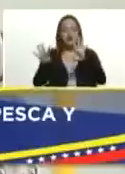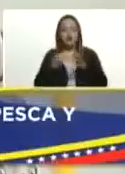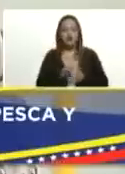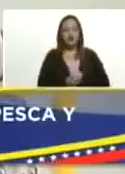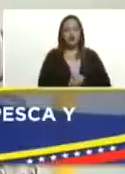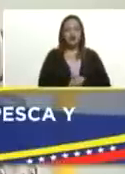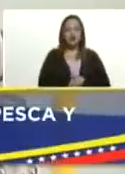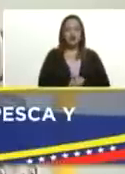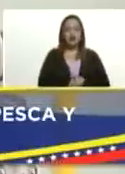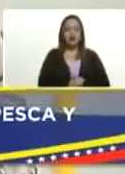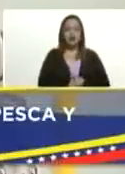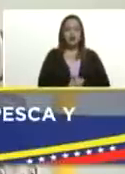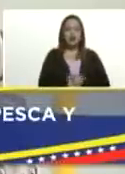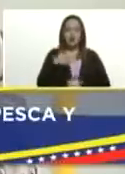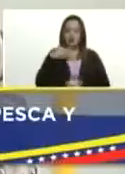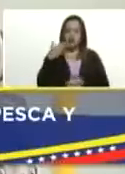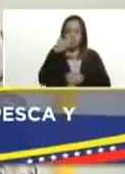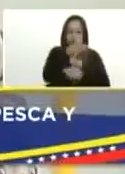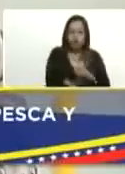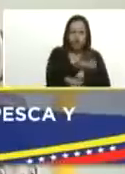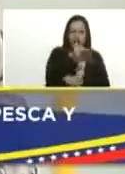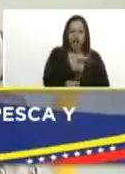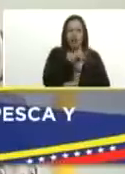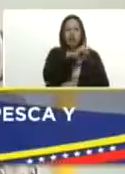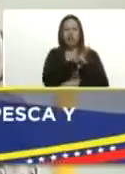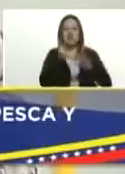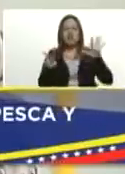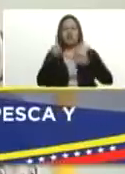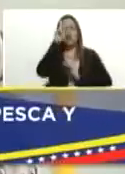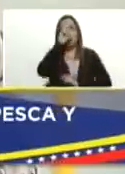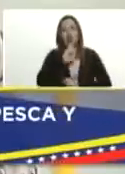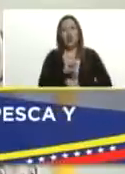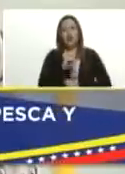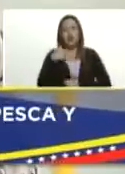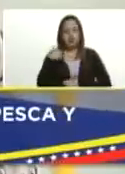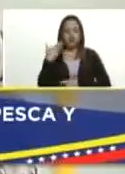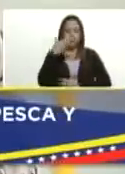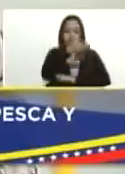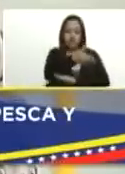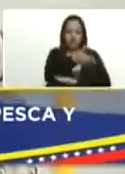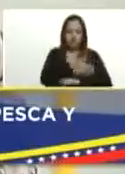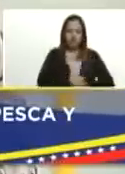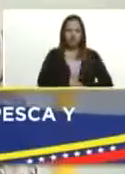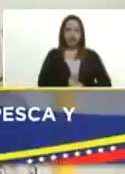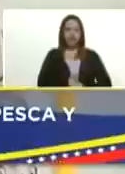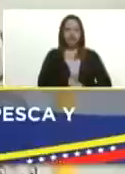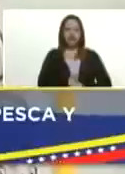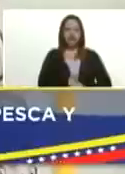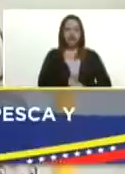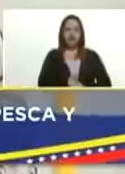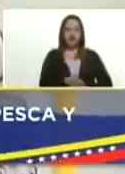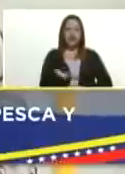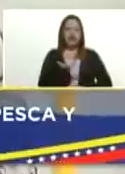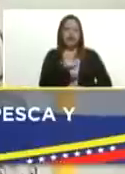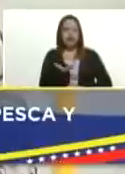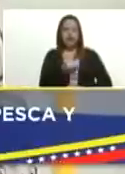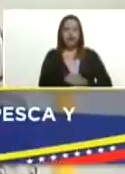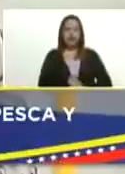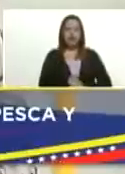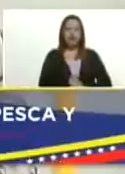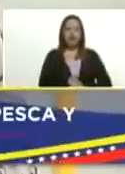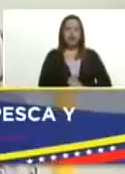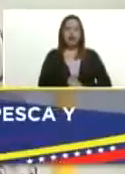cuando vine, teniendo apenas 17 años, vine a los juegos,